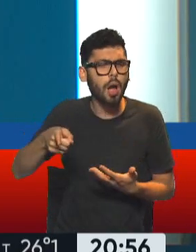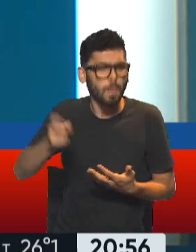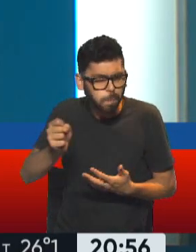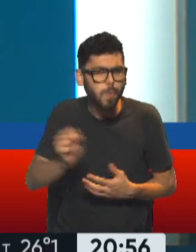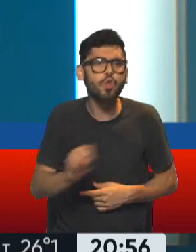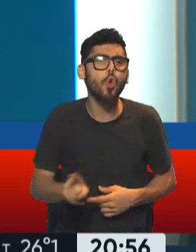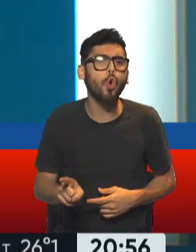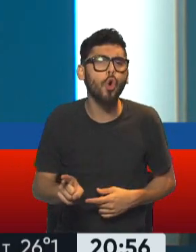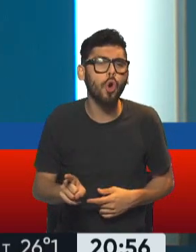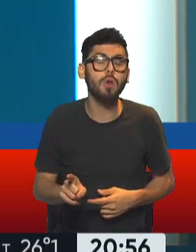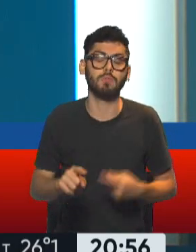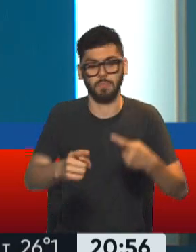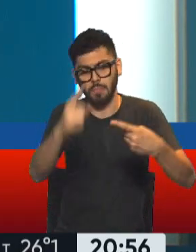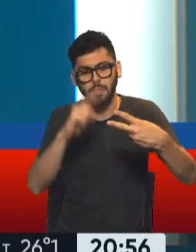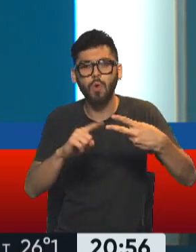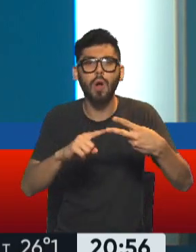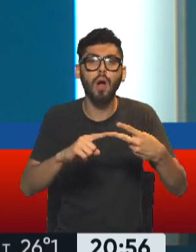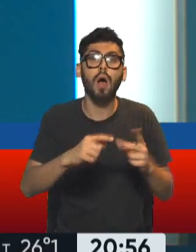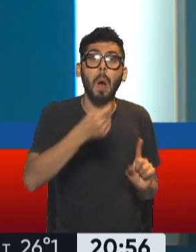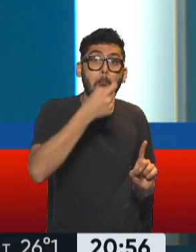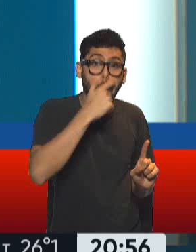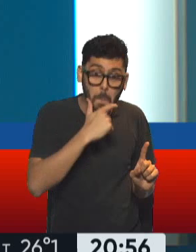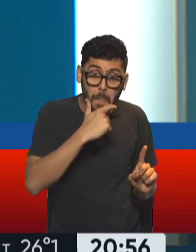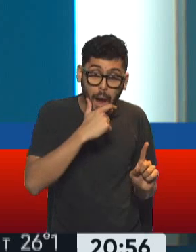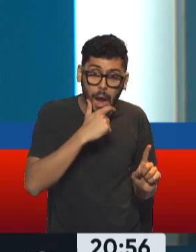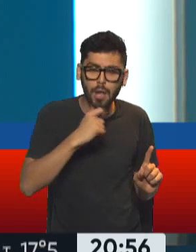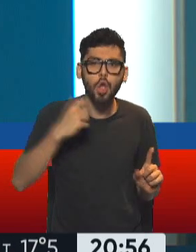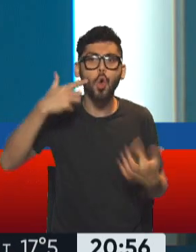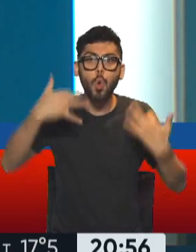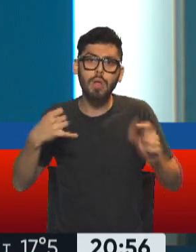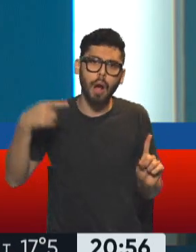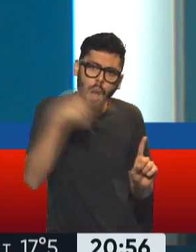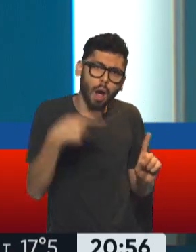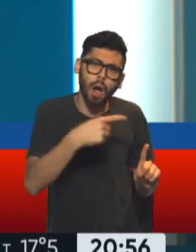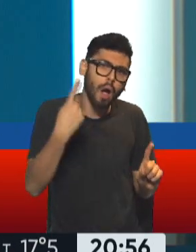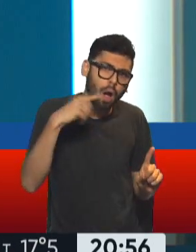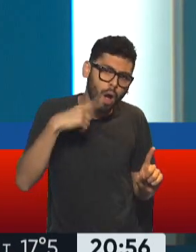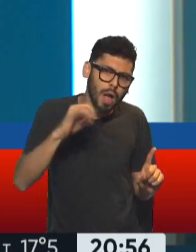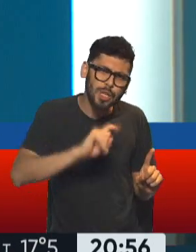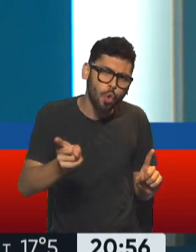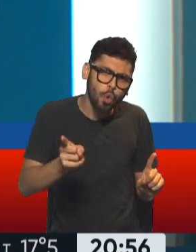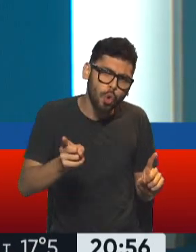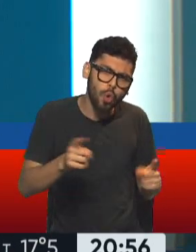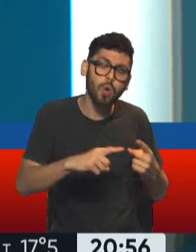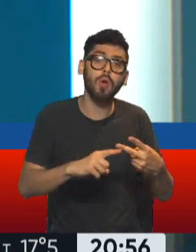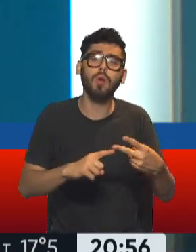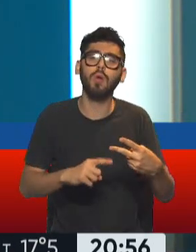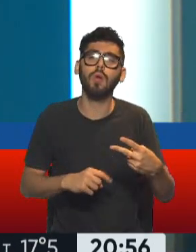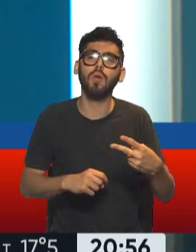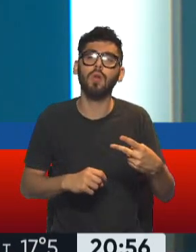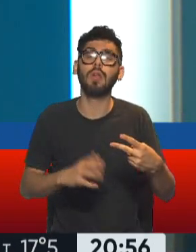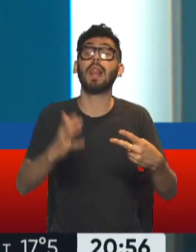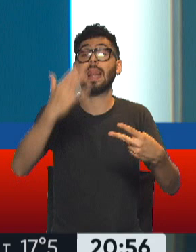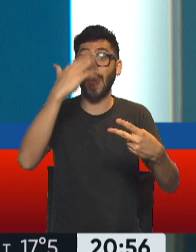usted cree que mauricio macri ha sido o es perseguido por la justicia y me gustaría